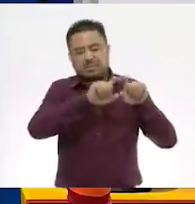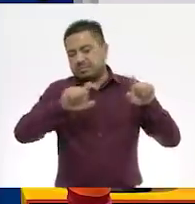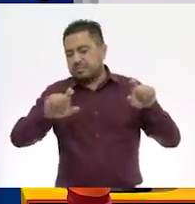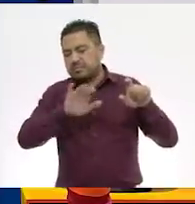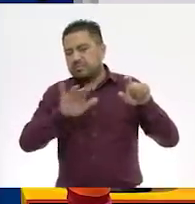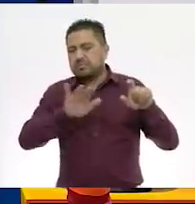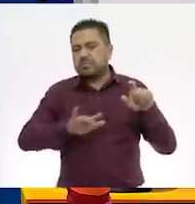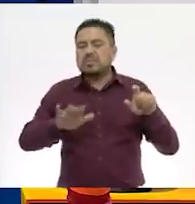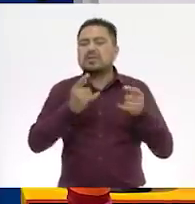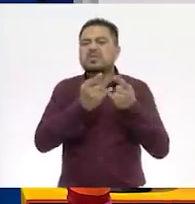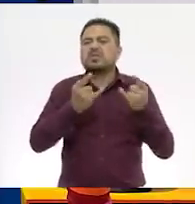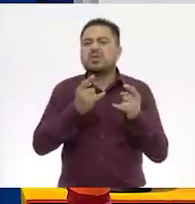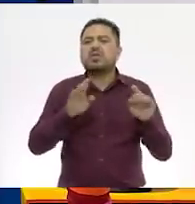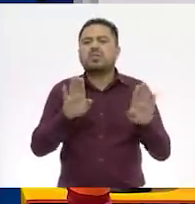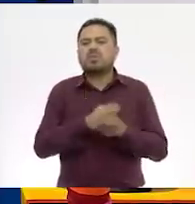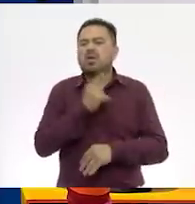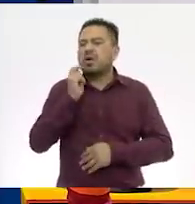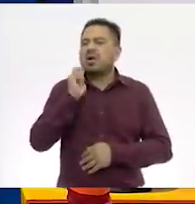caracterizan por tener una